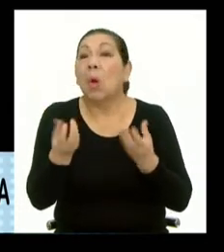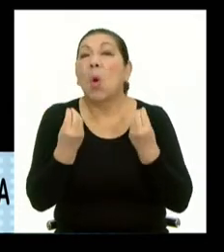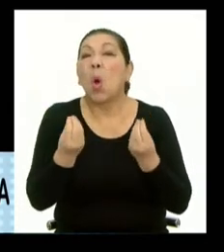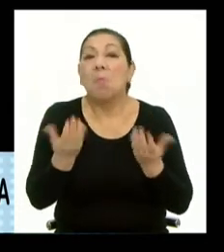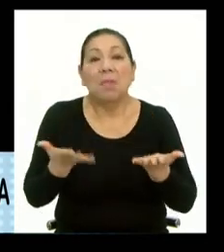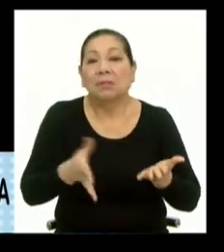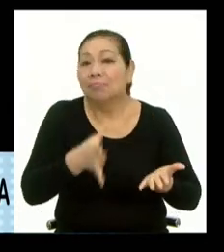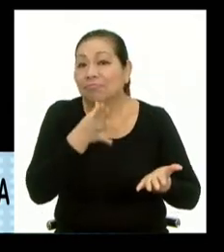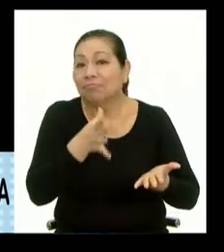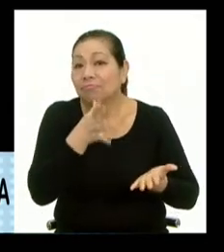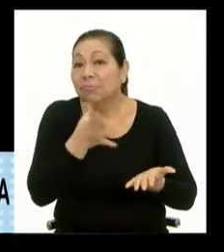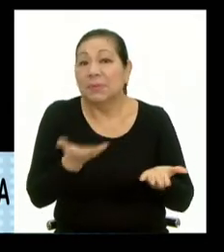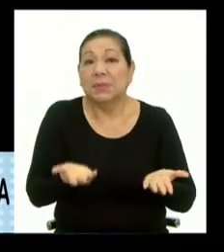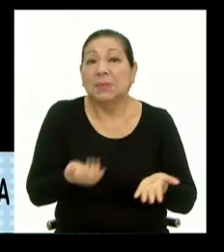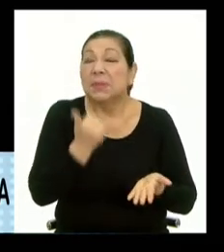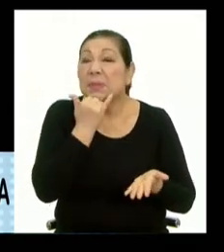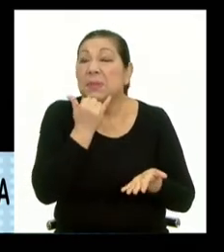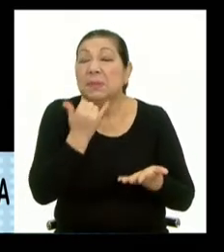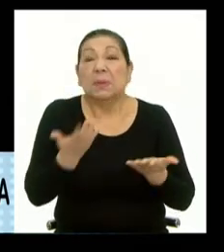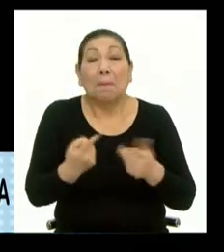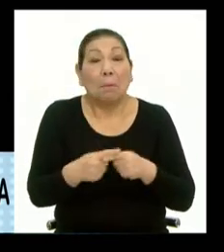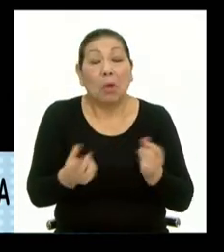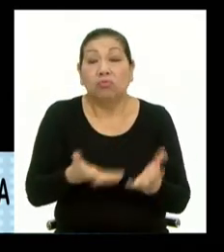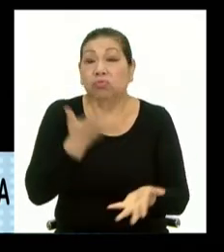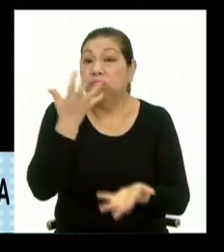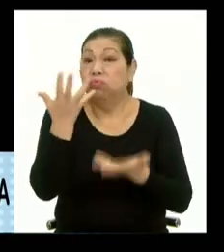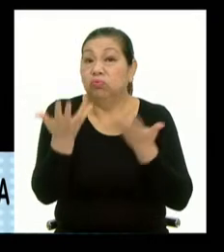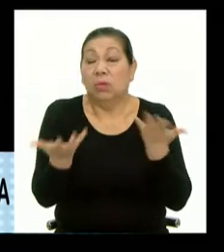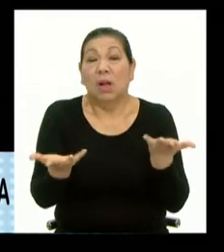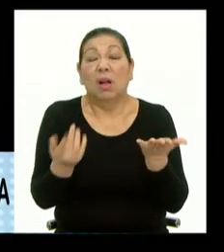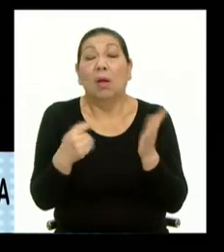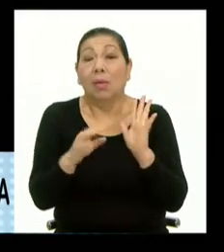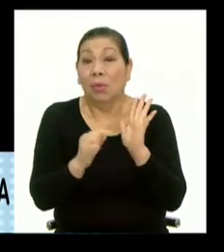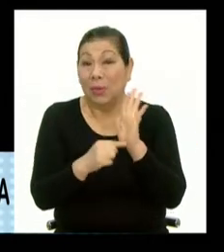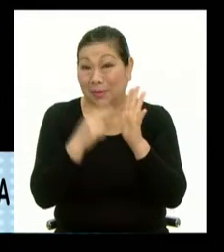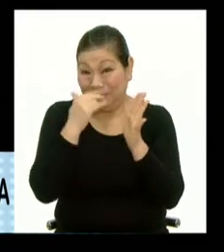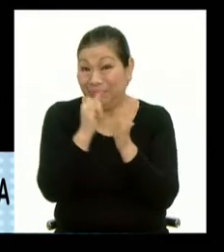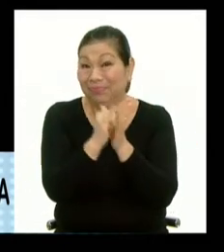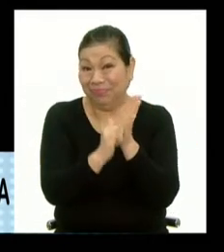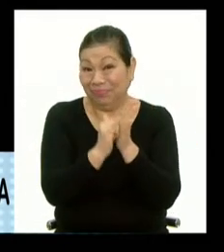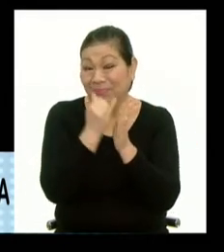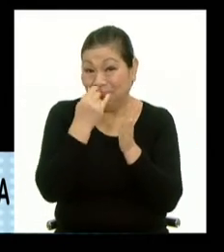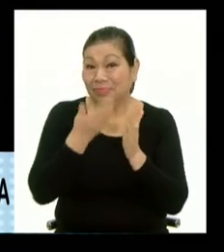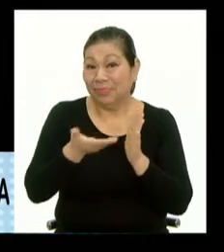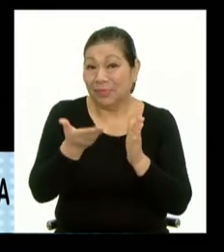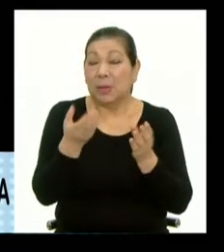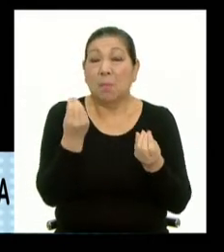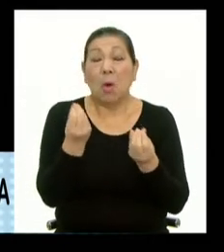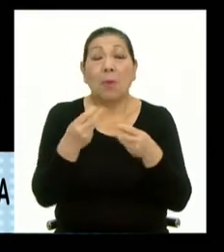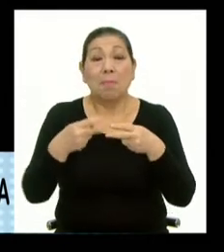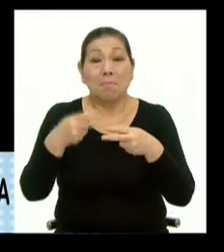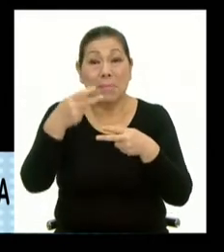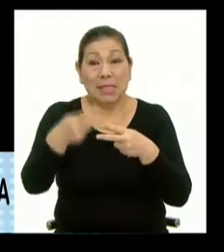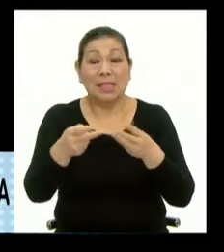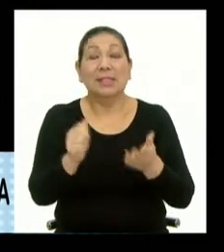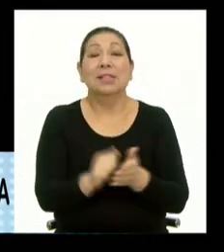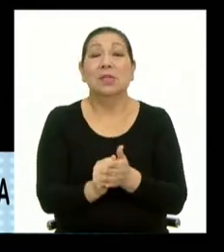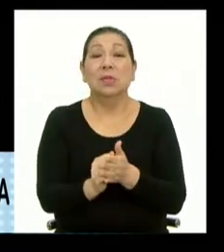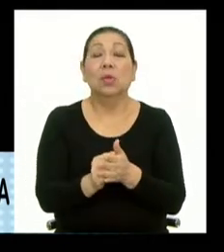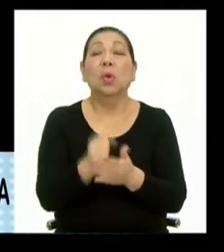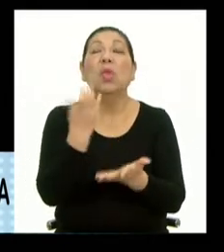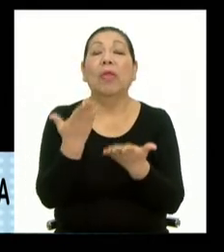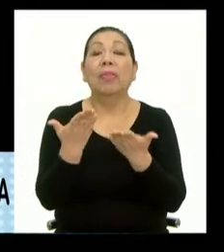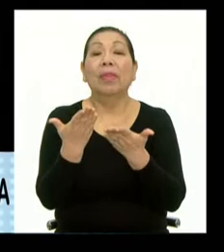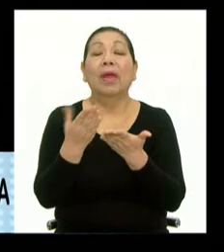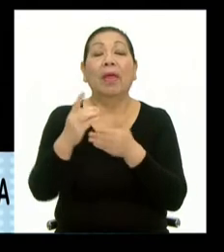este incendio intenso que está. Vemos esas imágenes compartidas por vecinos de